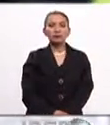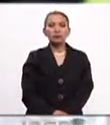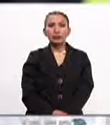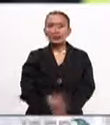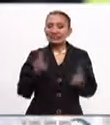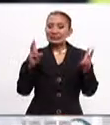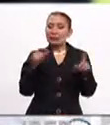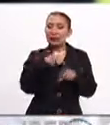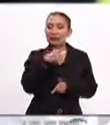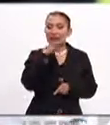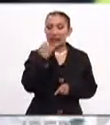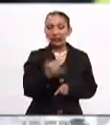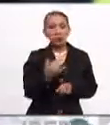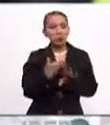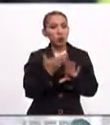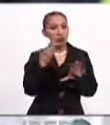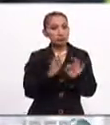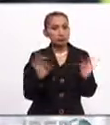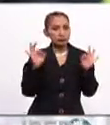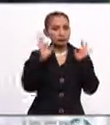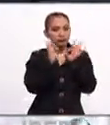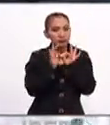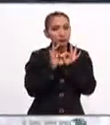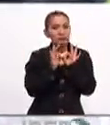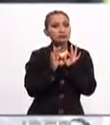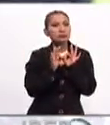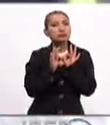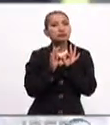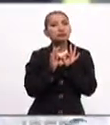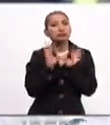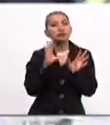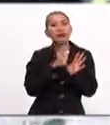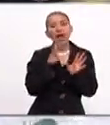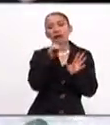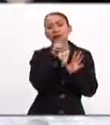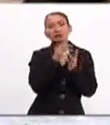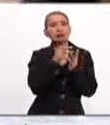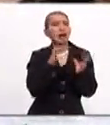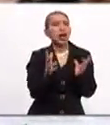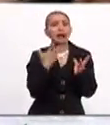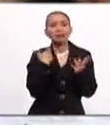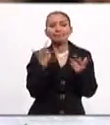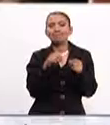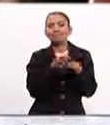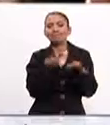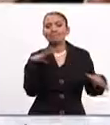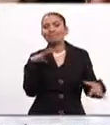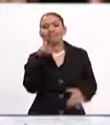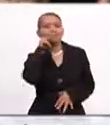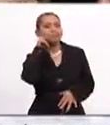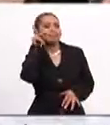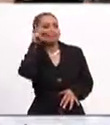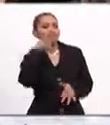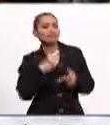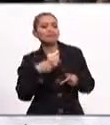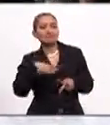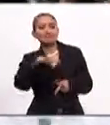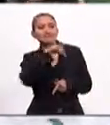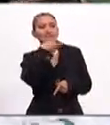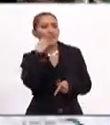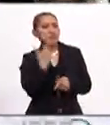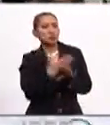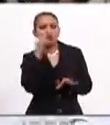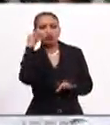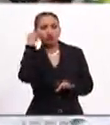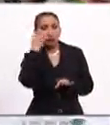El tema en Chile es un tema muy importante. Ahí hubo un gran desencuentro entre el Papa y la sociedad chilena, que está